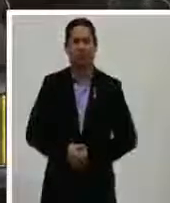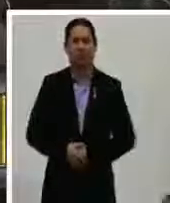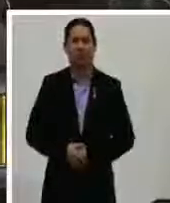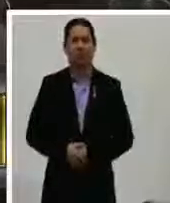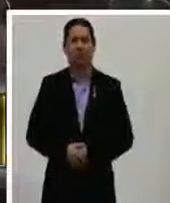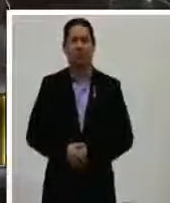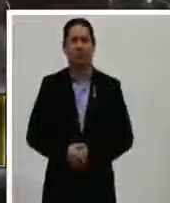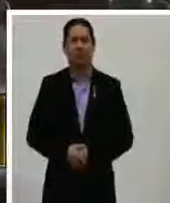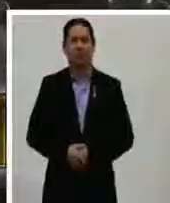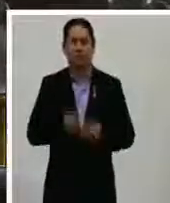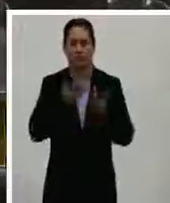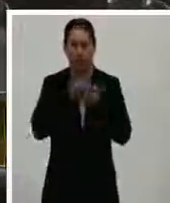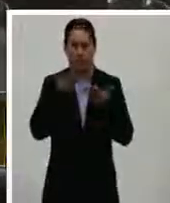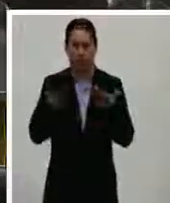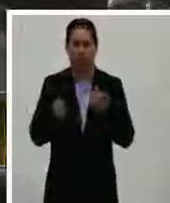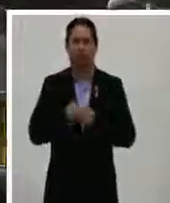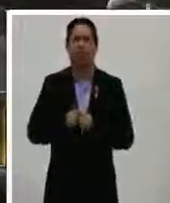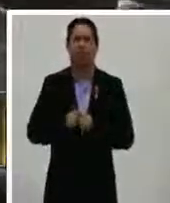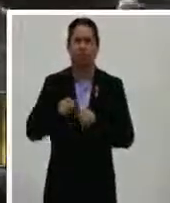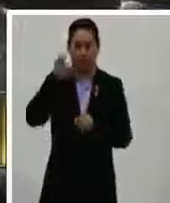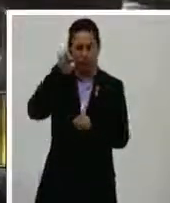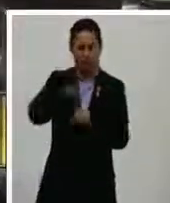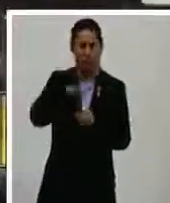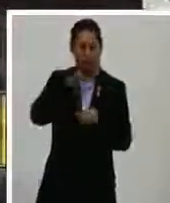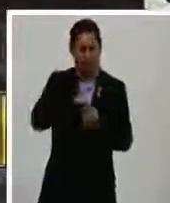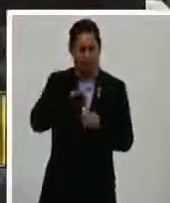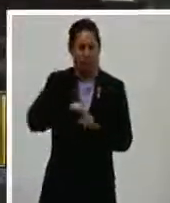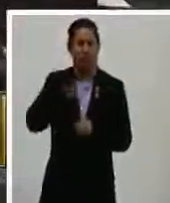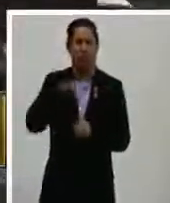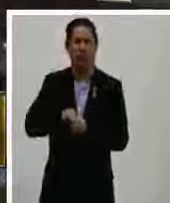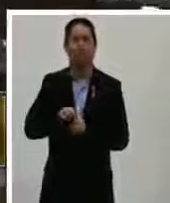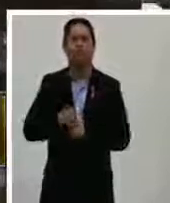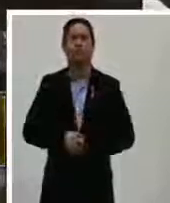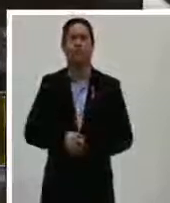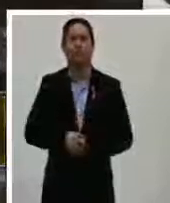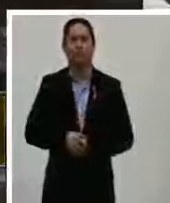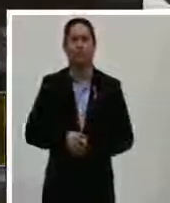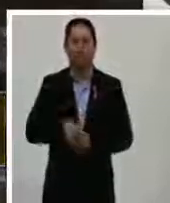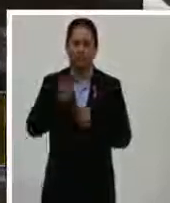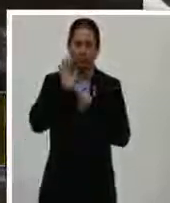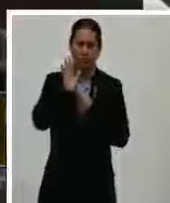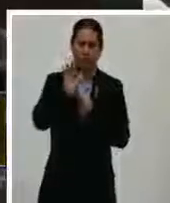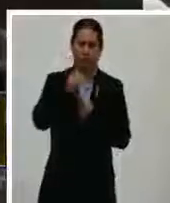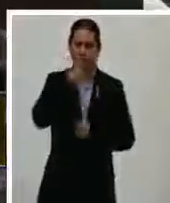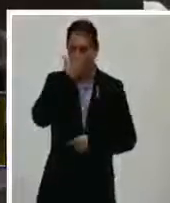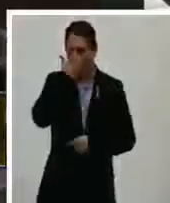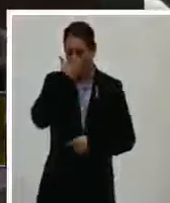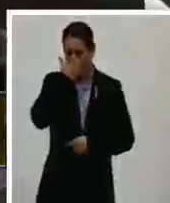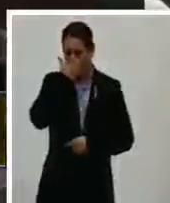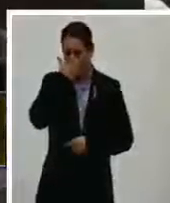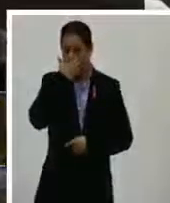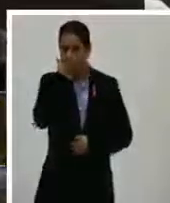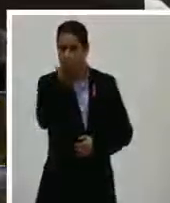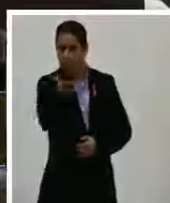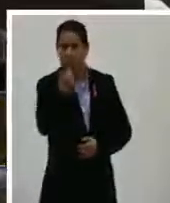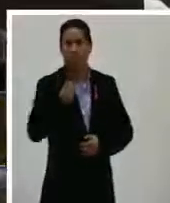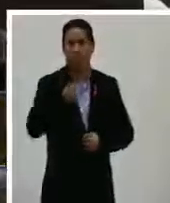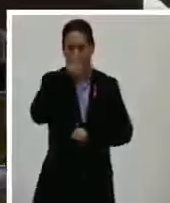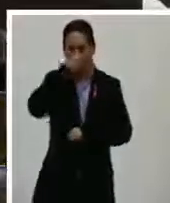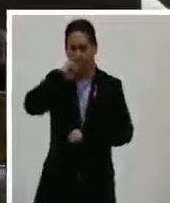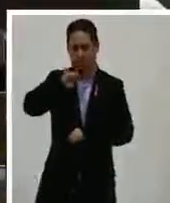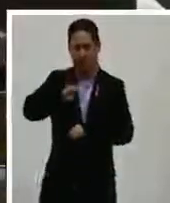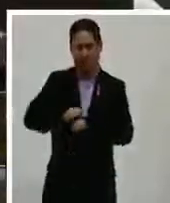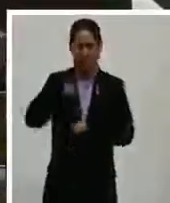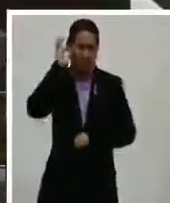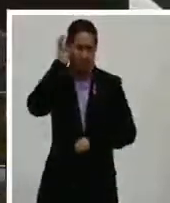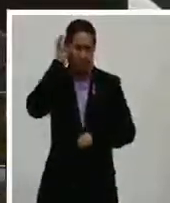legislativo procederemos a someter a votación nominal la minustah presentada por lo que solicitó a la secretaría